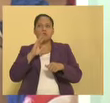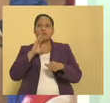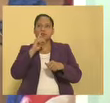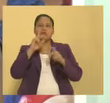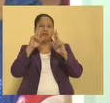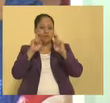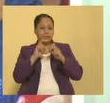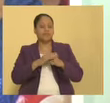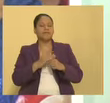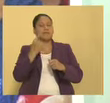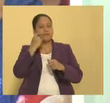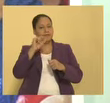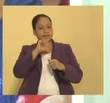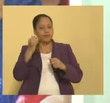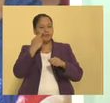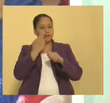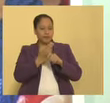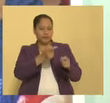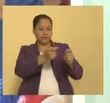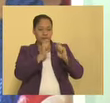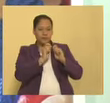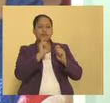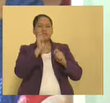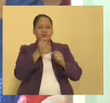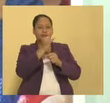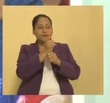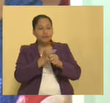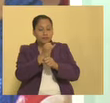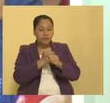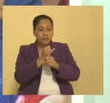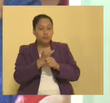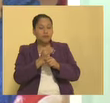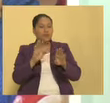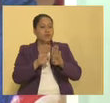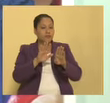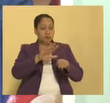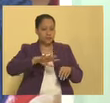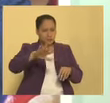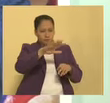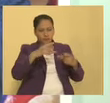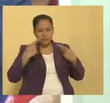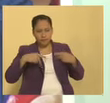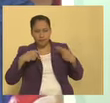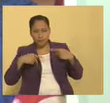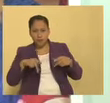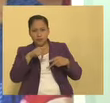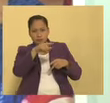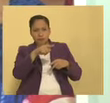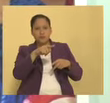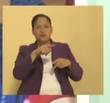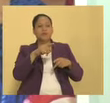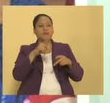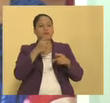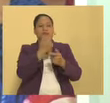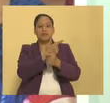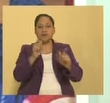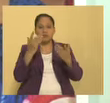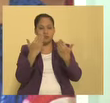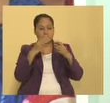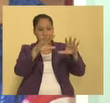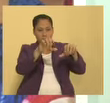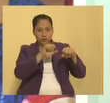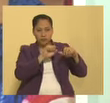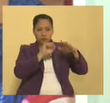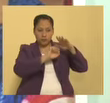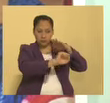otra de las facultades es supervisar que las condiciones de las personas privadas de su libertad en